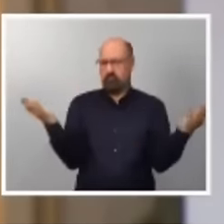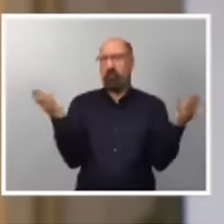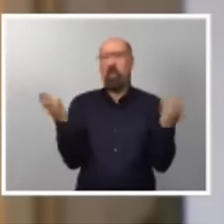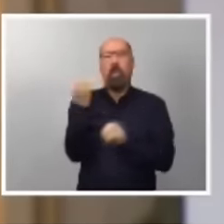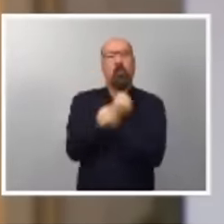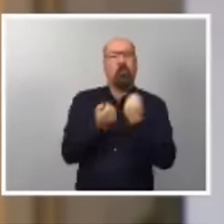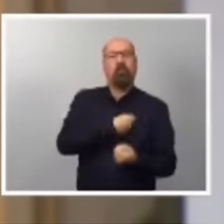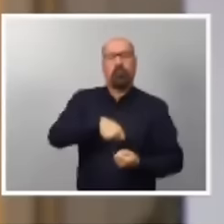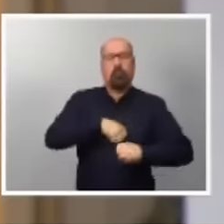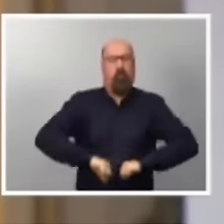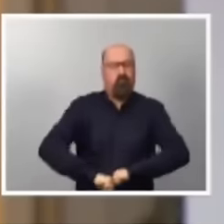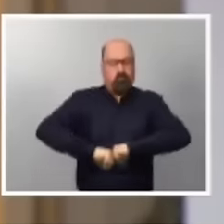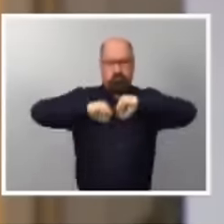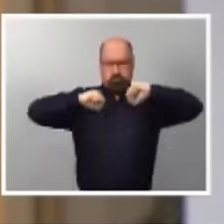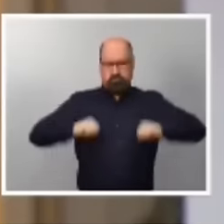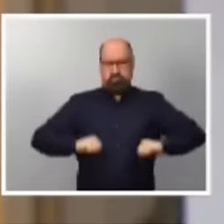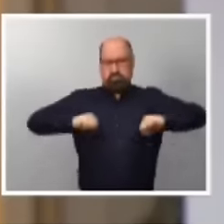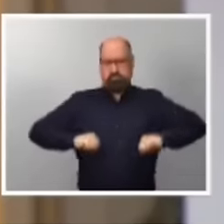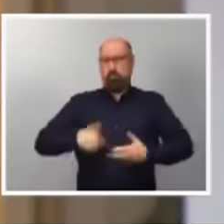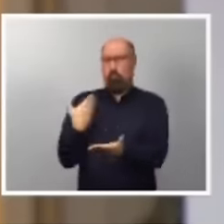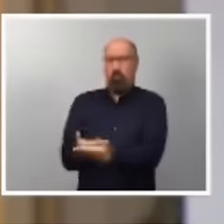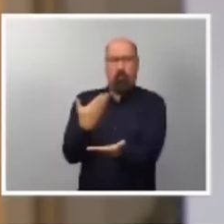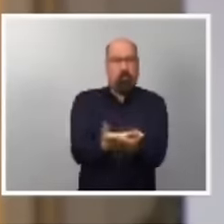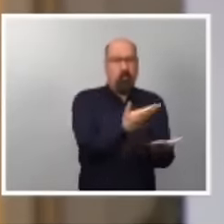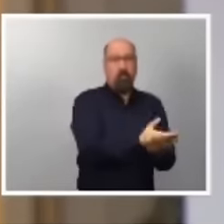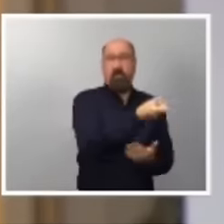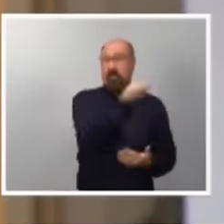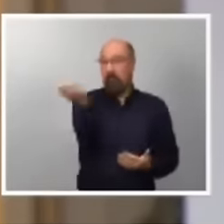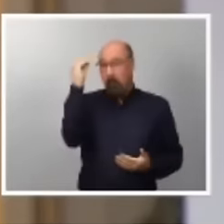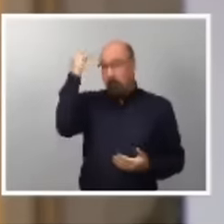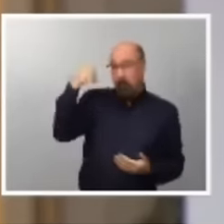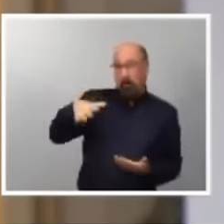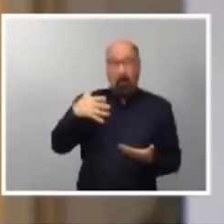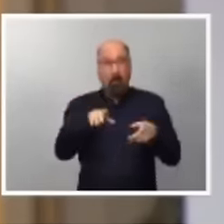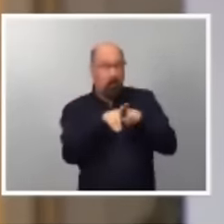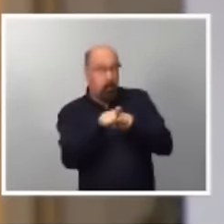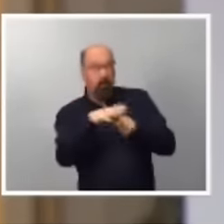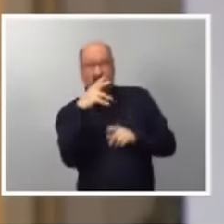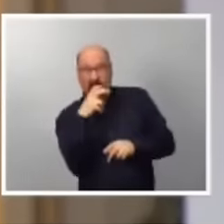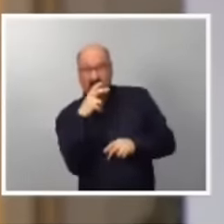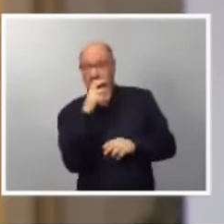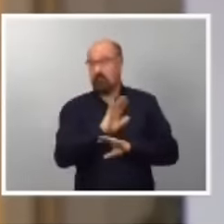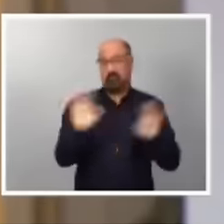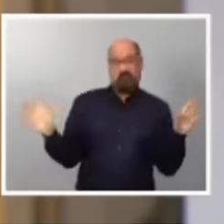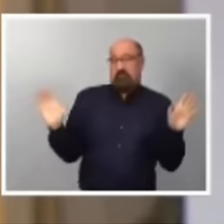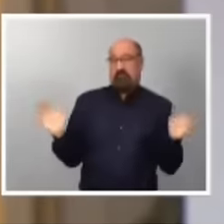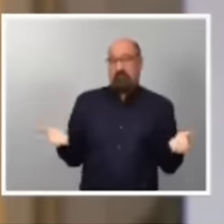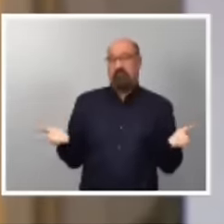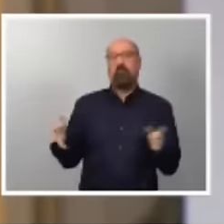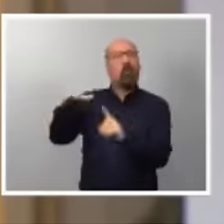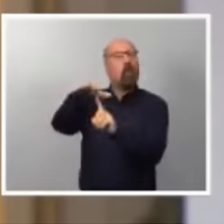mostrando solidez y fortaleza a pesar de la incertidumbre que estamos viviendo en todo el contexto